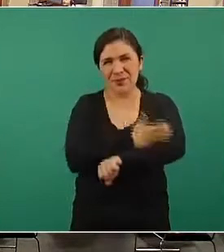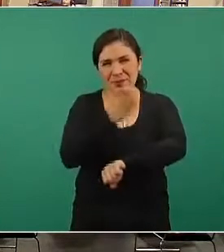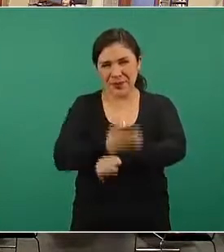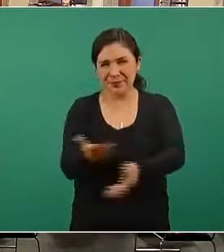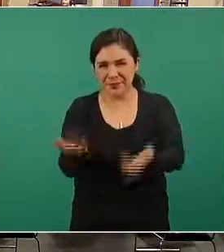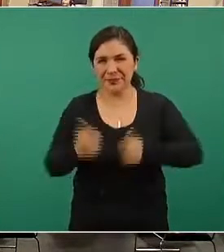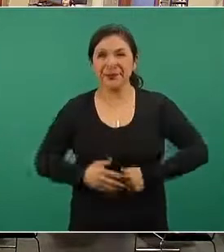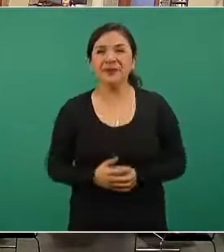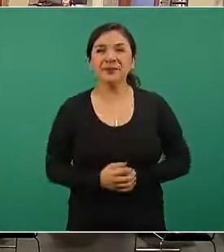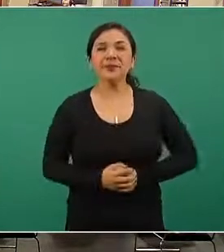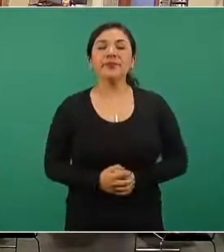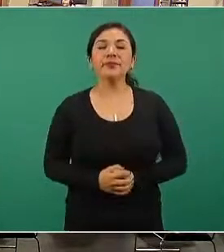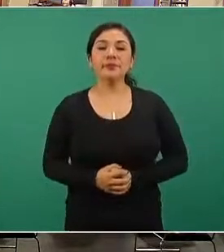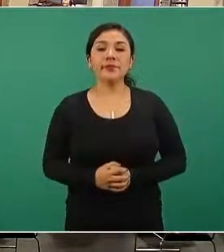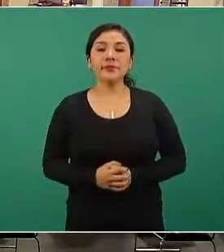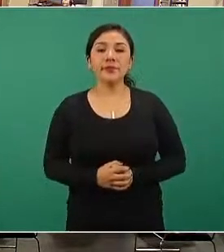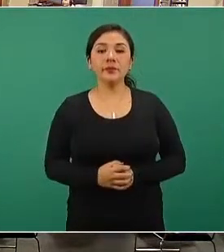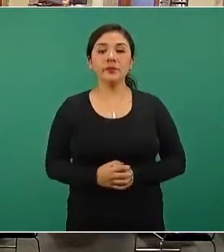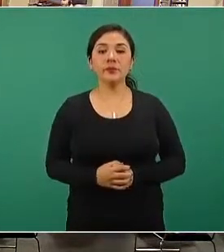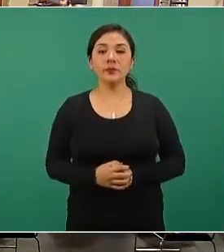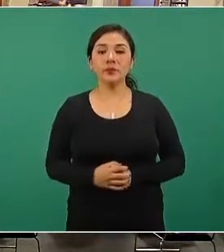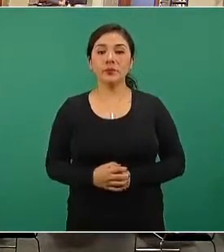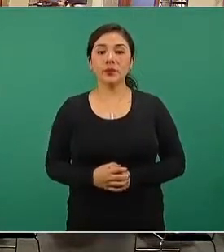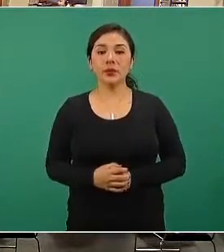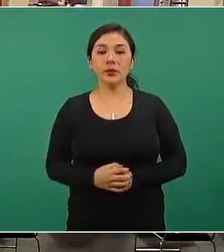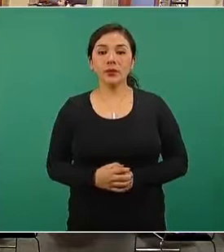adelante. Sí, muy buenas noches.